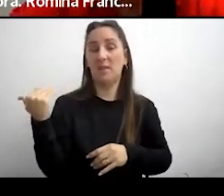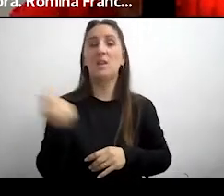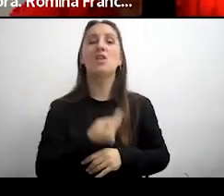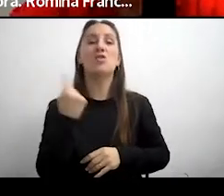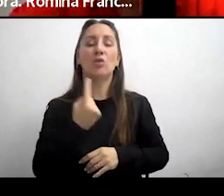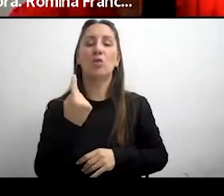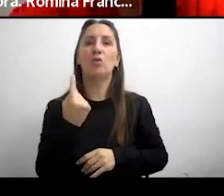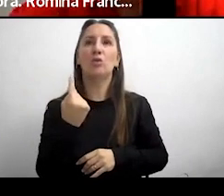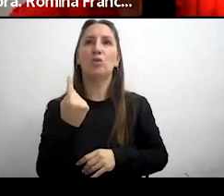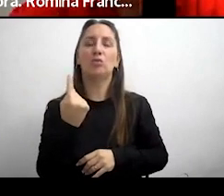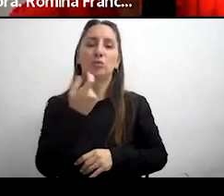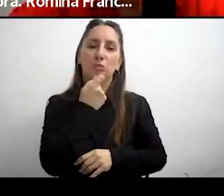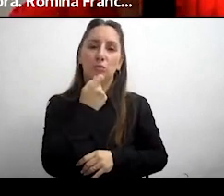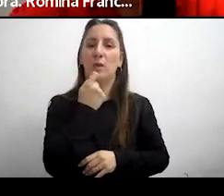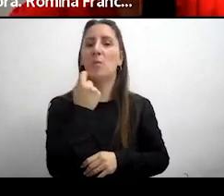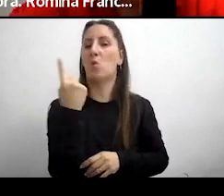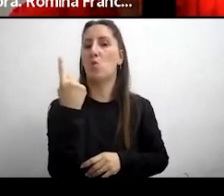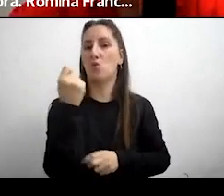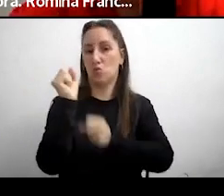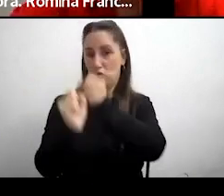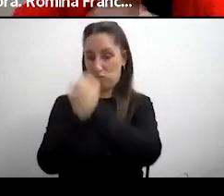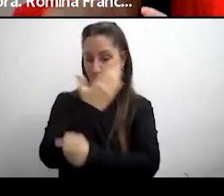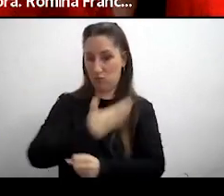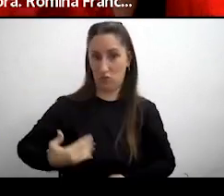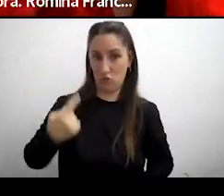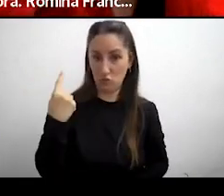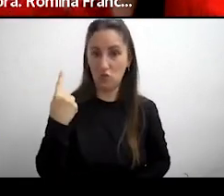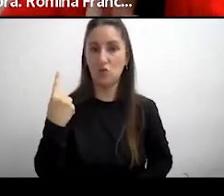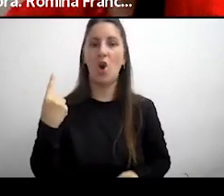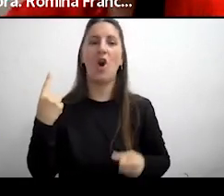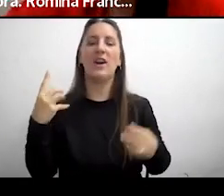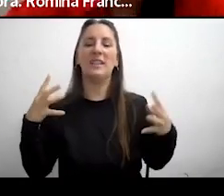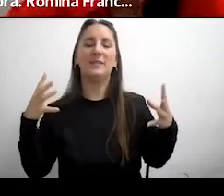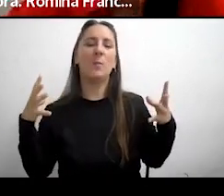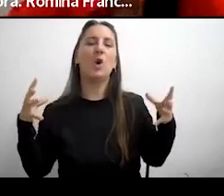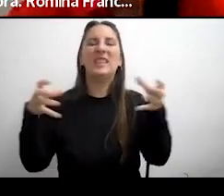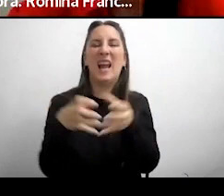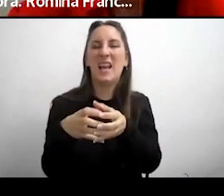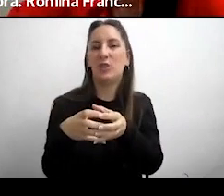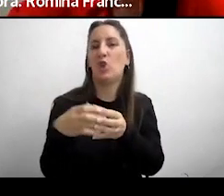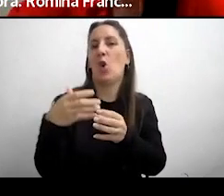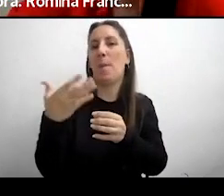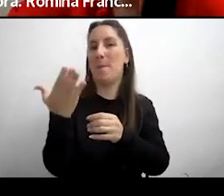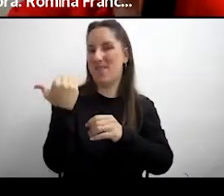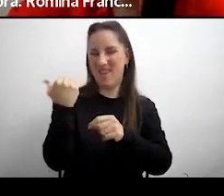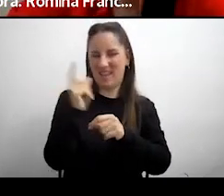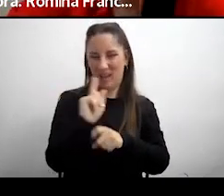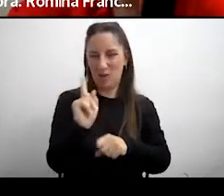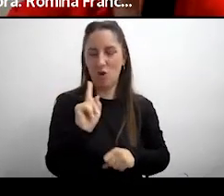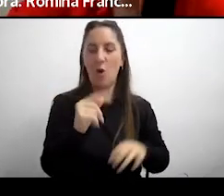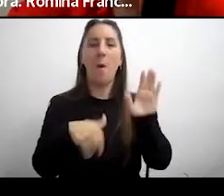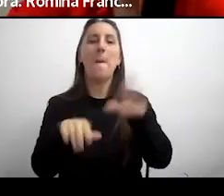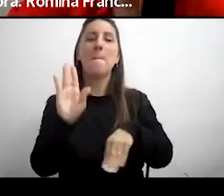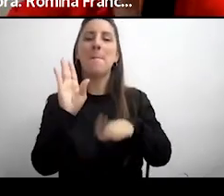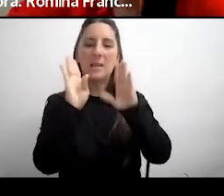encontramos con unipersonales, no va a haber una integración pendiente, esto está más apuntado quizás a una